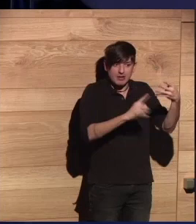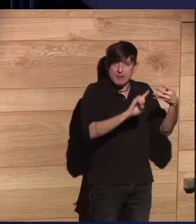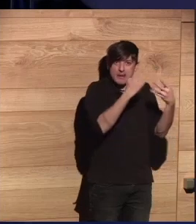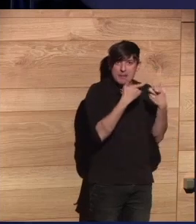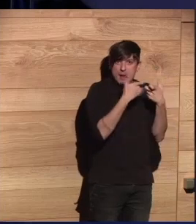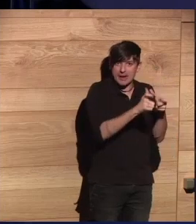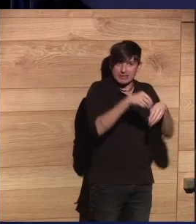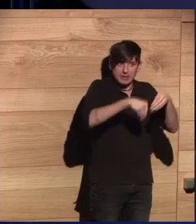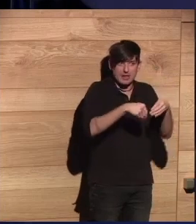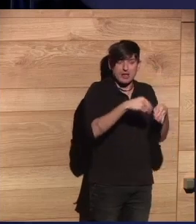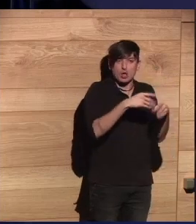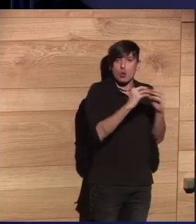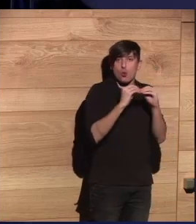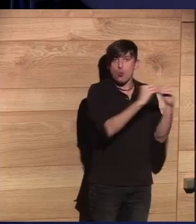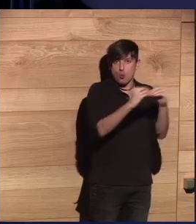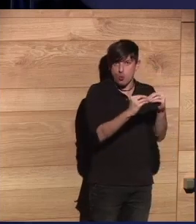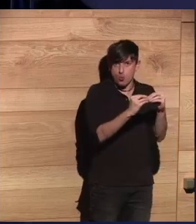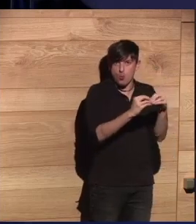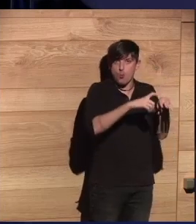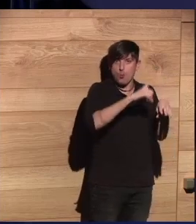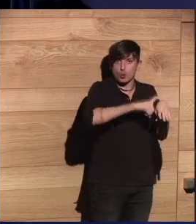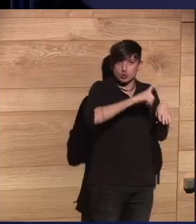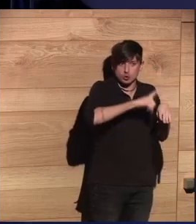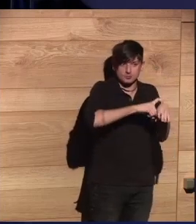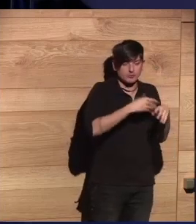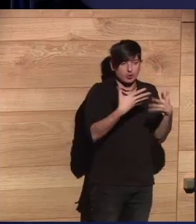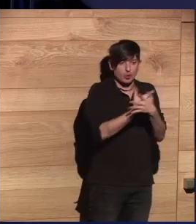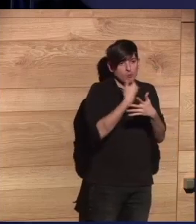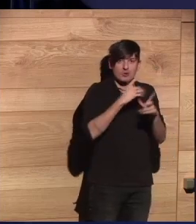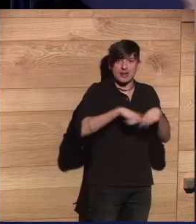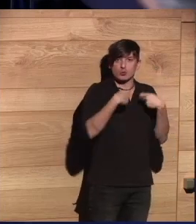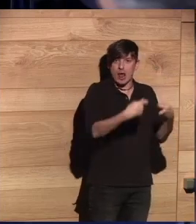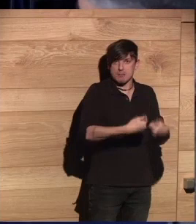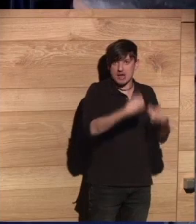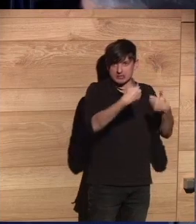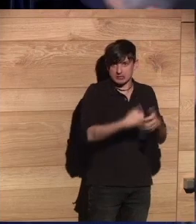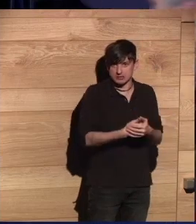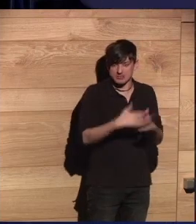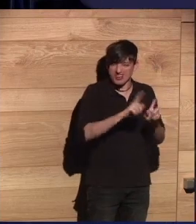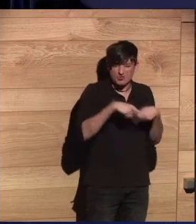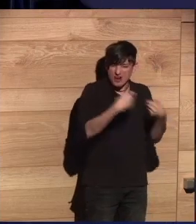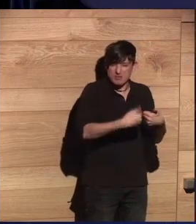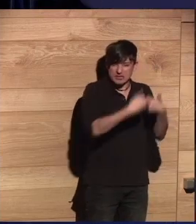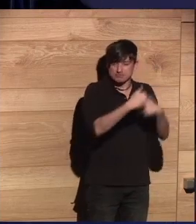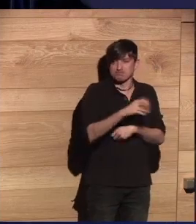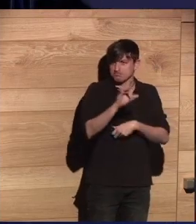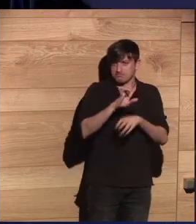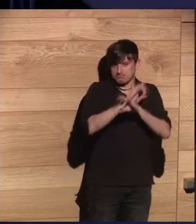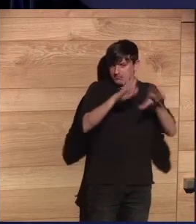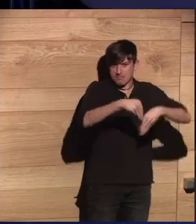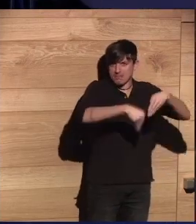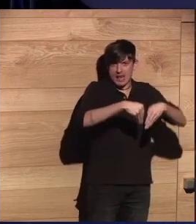parte del ballet, por ejemplo, ¿no? Sí. Y lo hace mucho más orgánico. Y lo hacemos como, mucho más orgánico, claro, también como